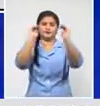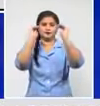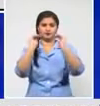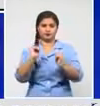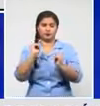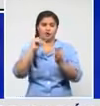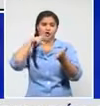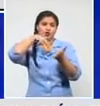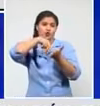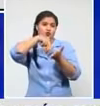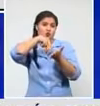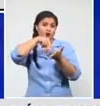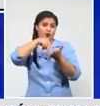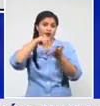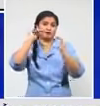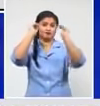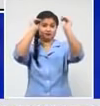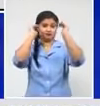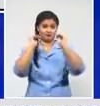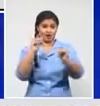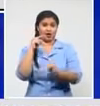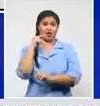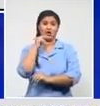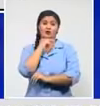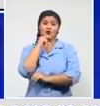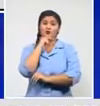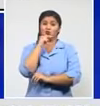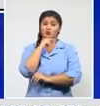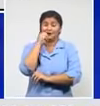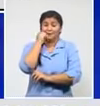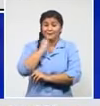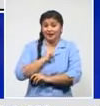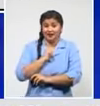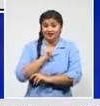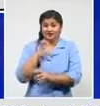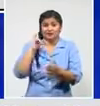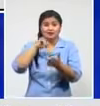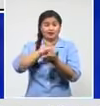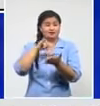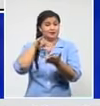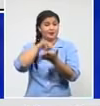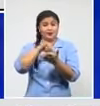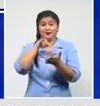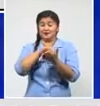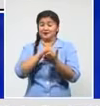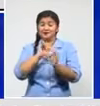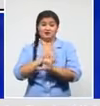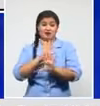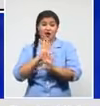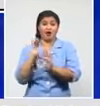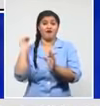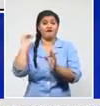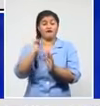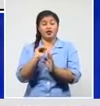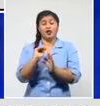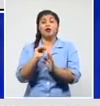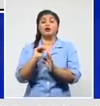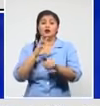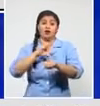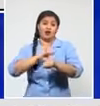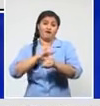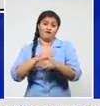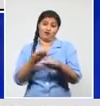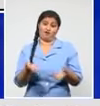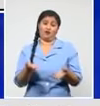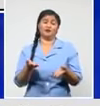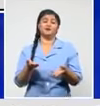más larga es Rusia, país que tiene una transmisión importante, República Dominicana,